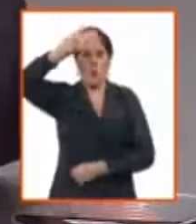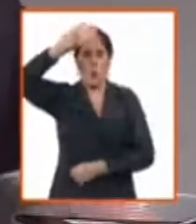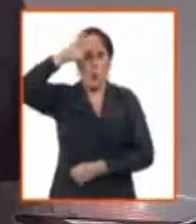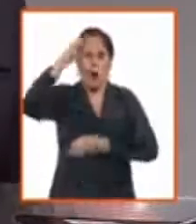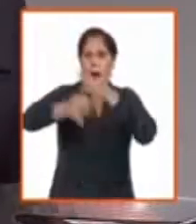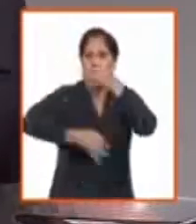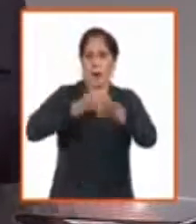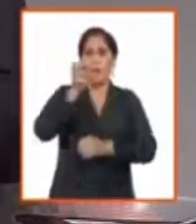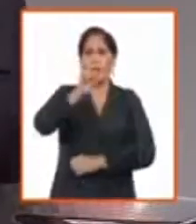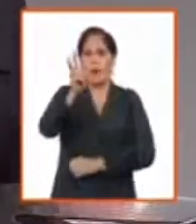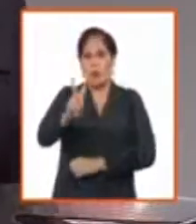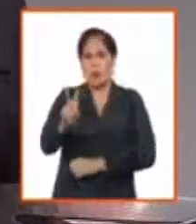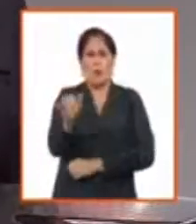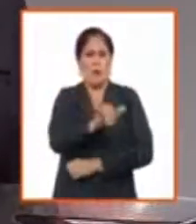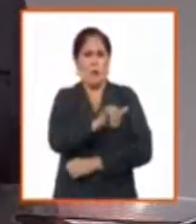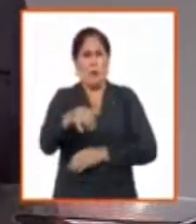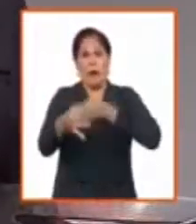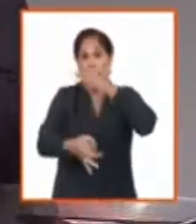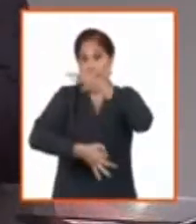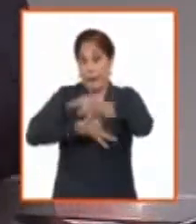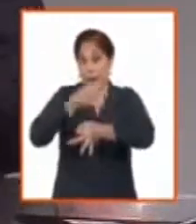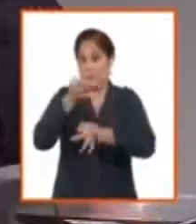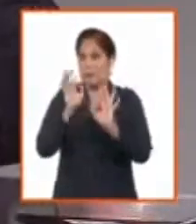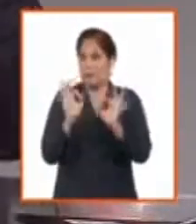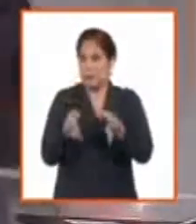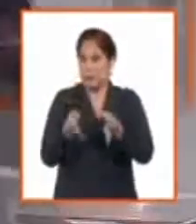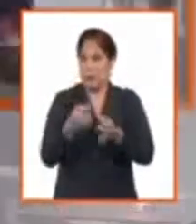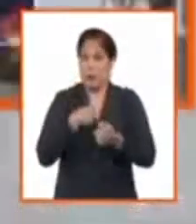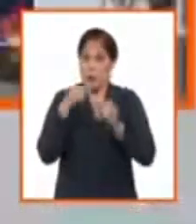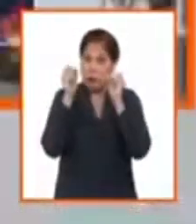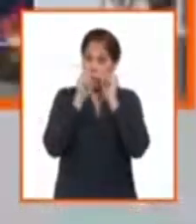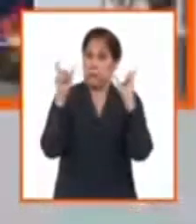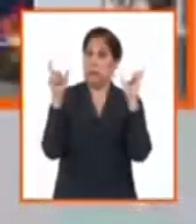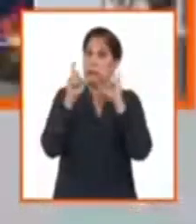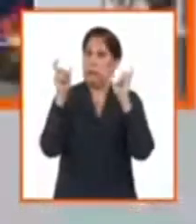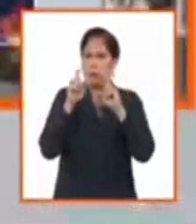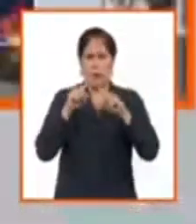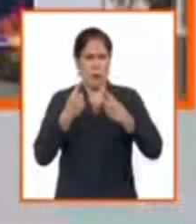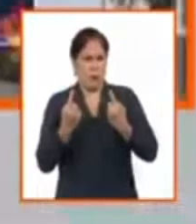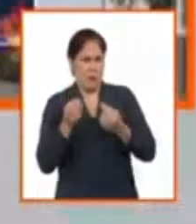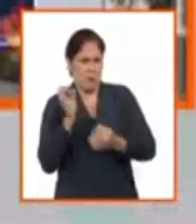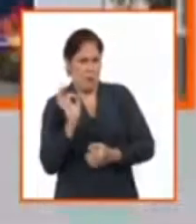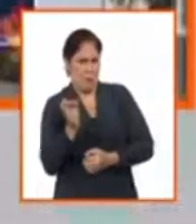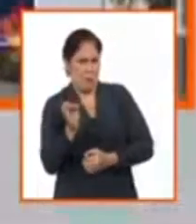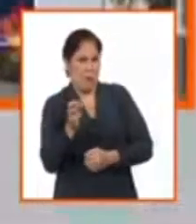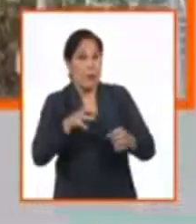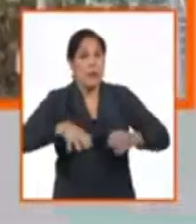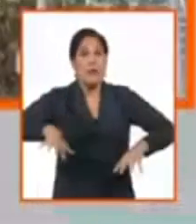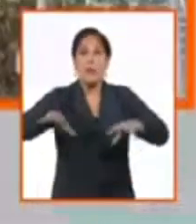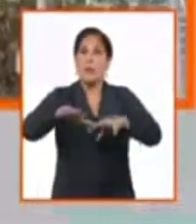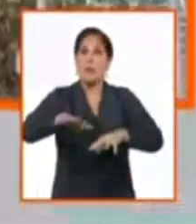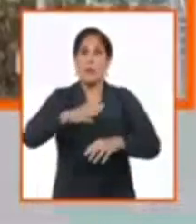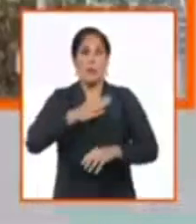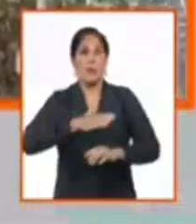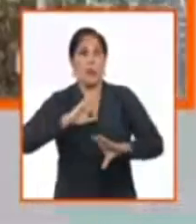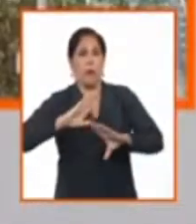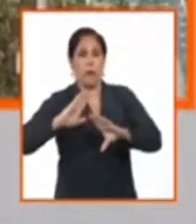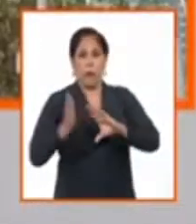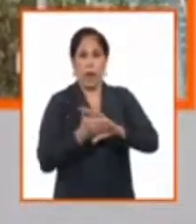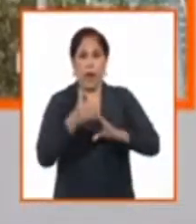de venezuela también y me llama la atención como a raíz de esa propia condena del bloqueo